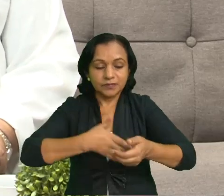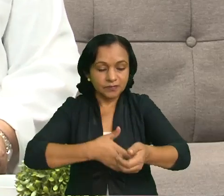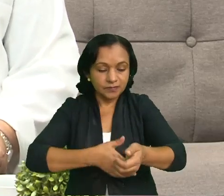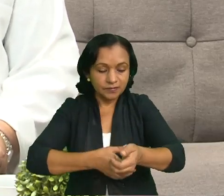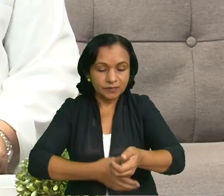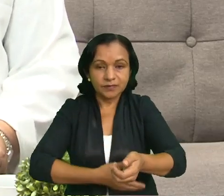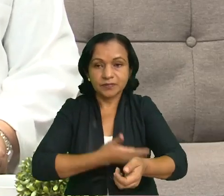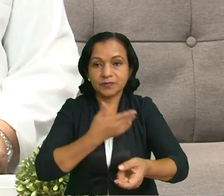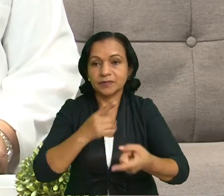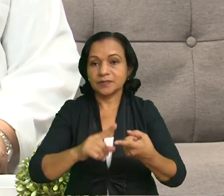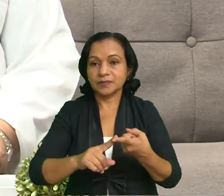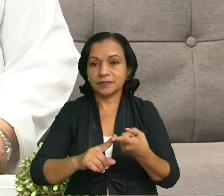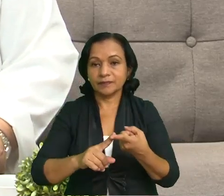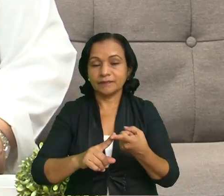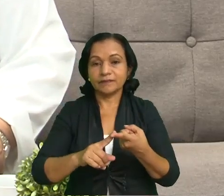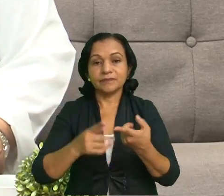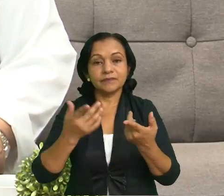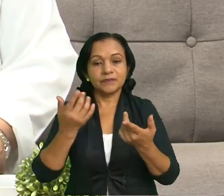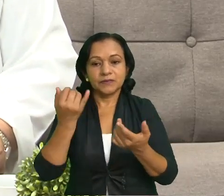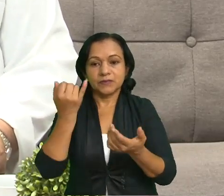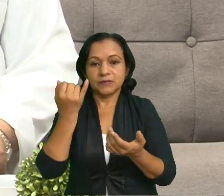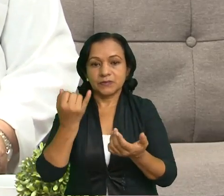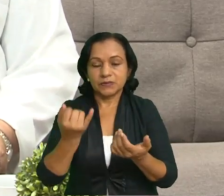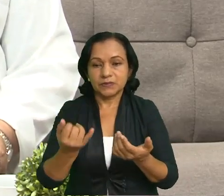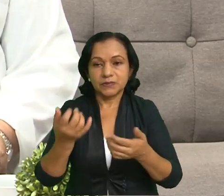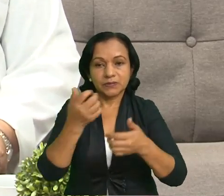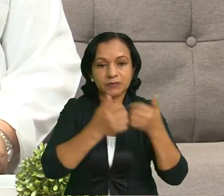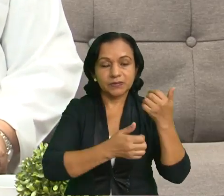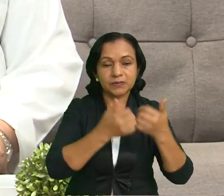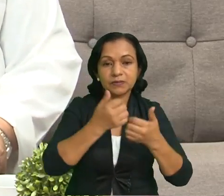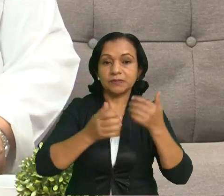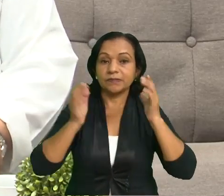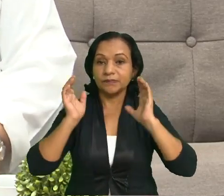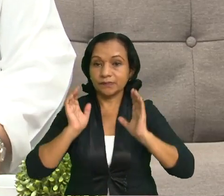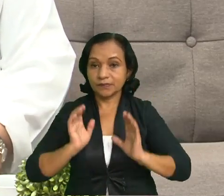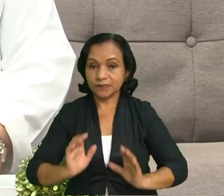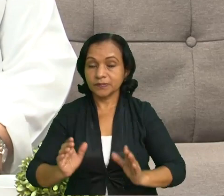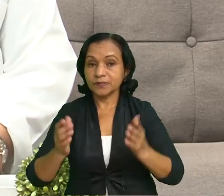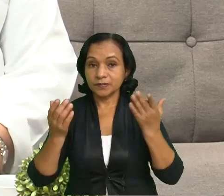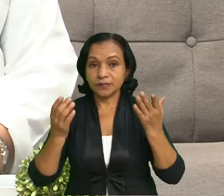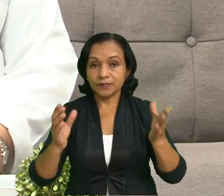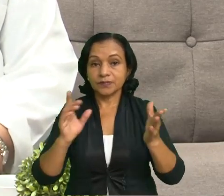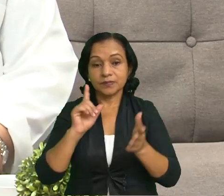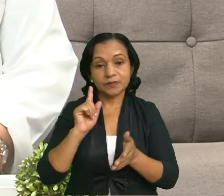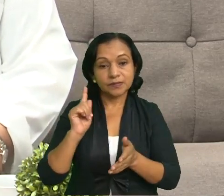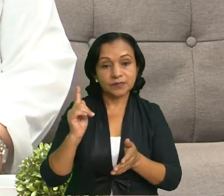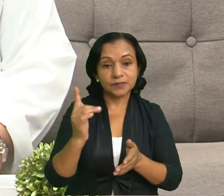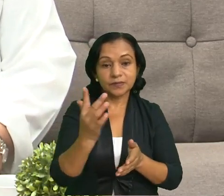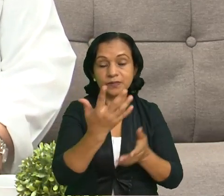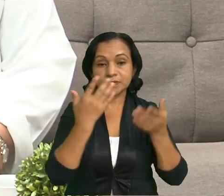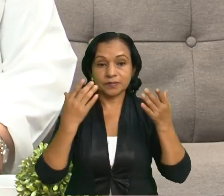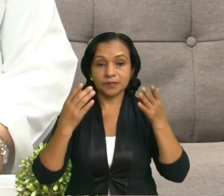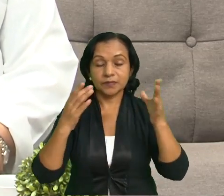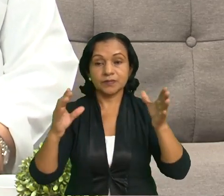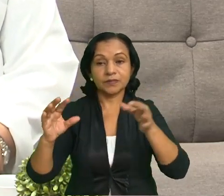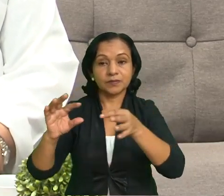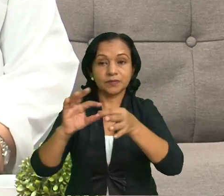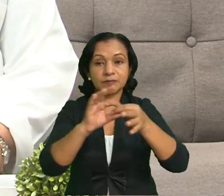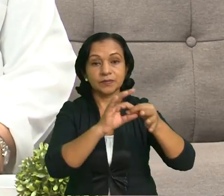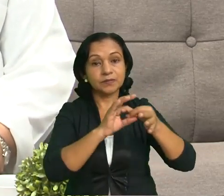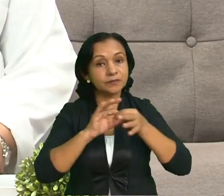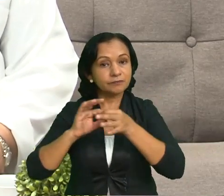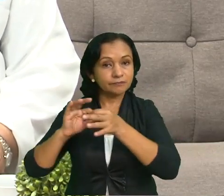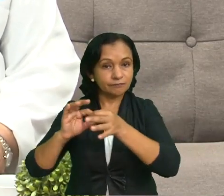antes más de diabetes más de afectaciones circulatorios por lo tanto entonces todos estos elementos unidos no